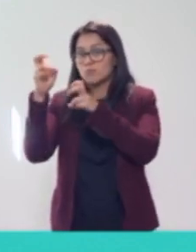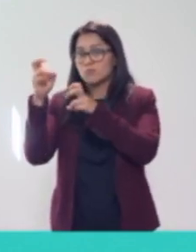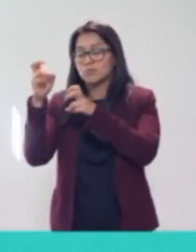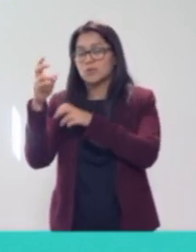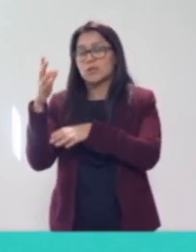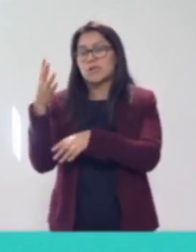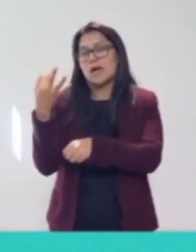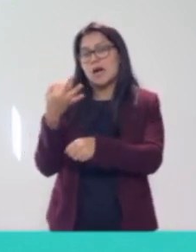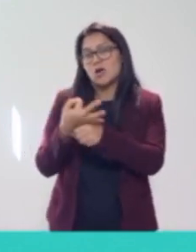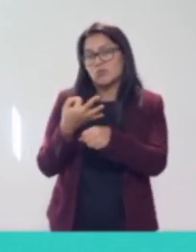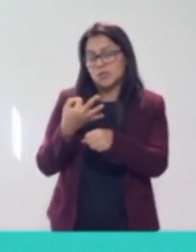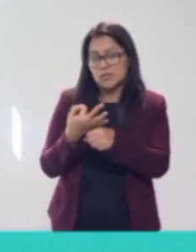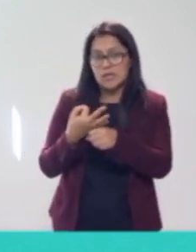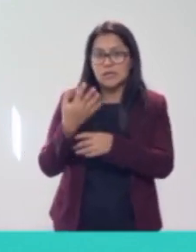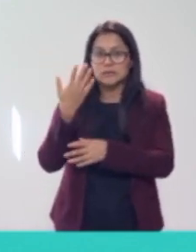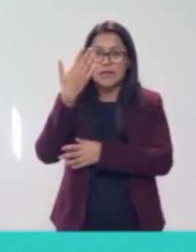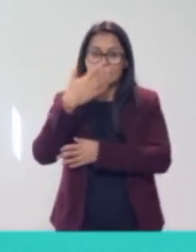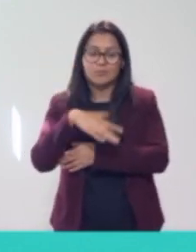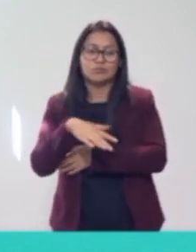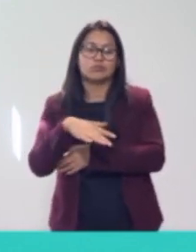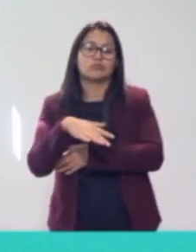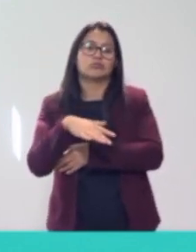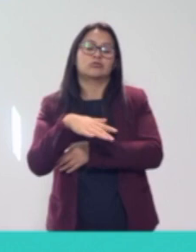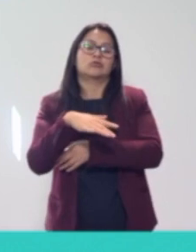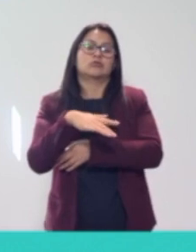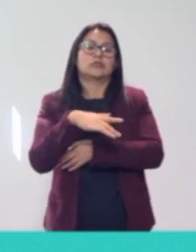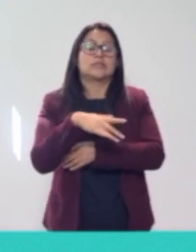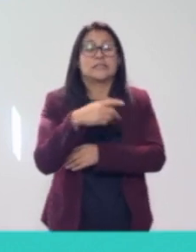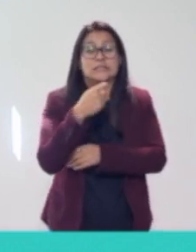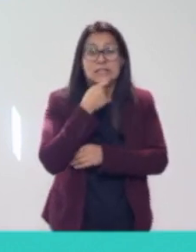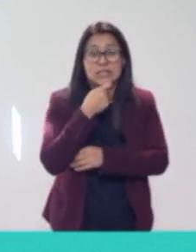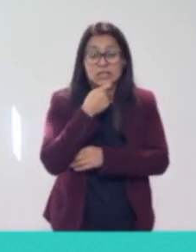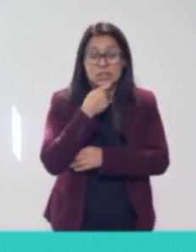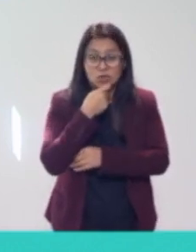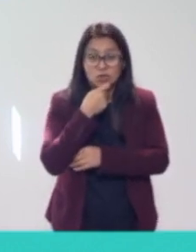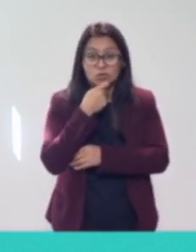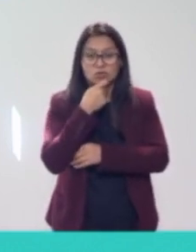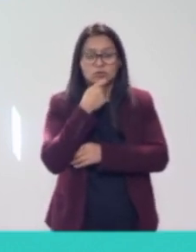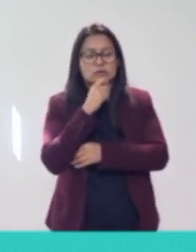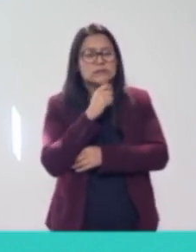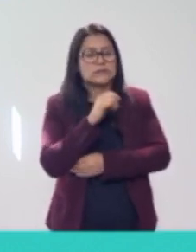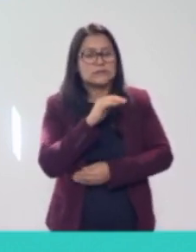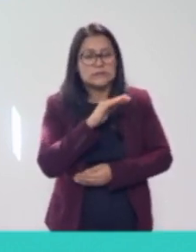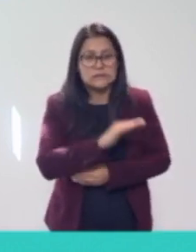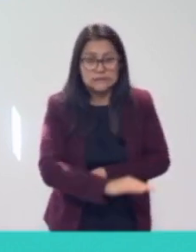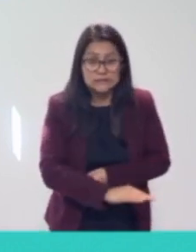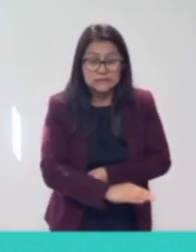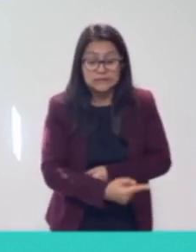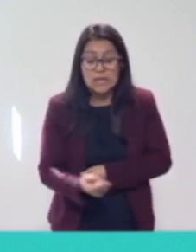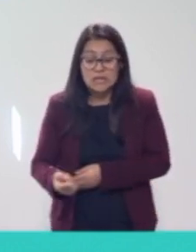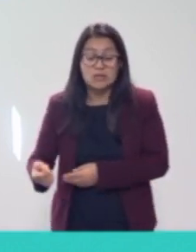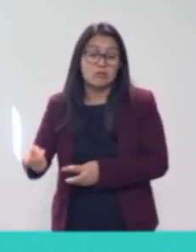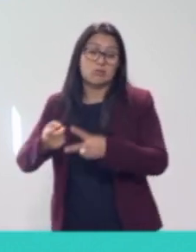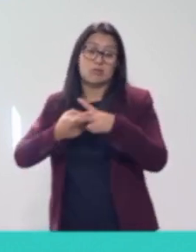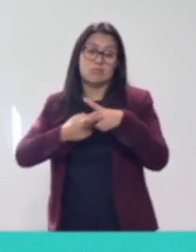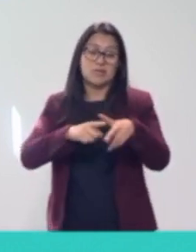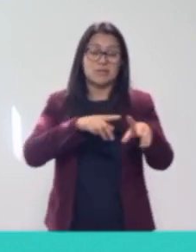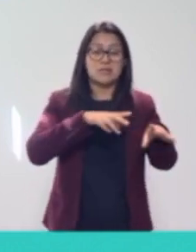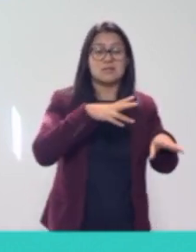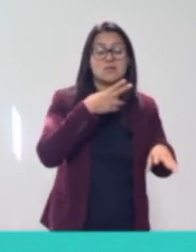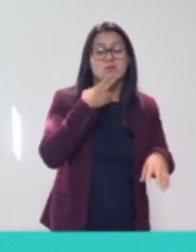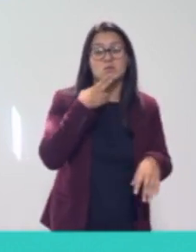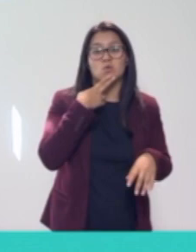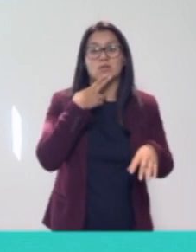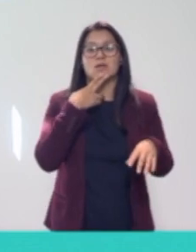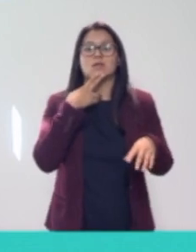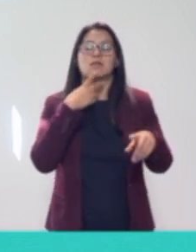todavía más no sabemos que desde muy temprana edad ya interactúan con las plataformas pero también hay que estar conscientes de que este tema